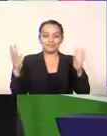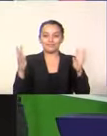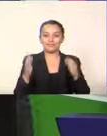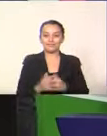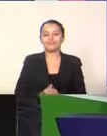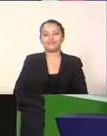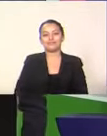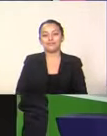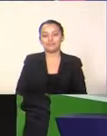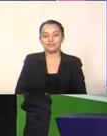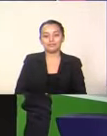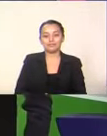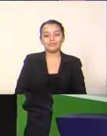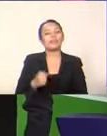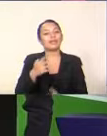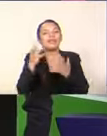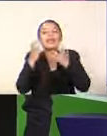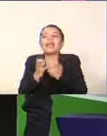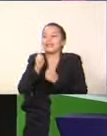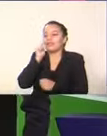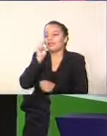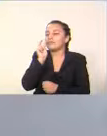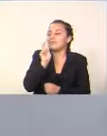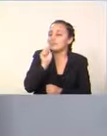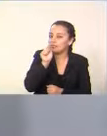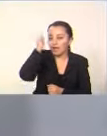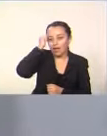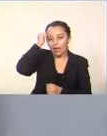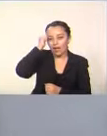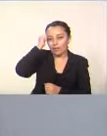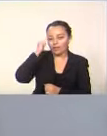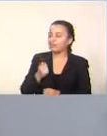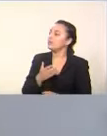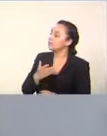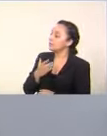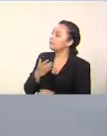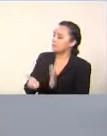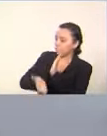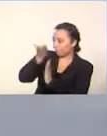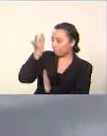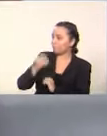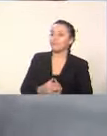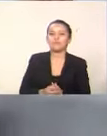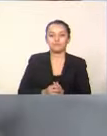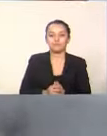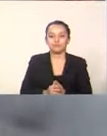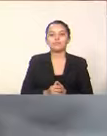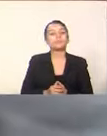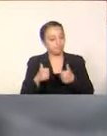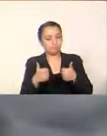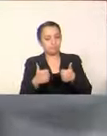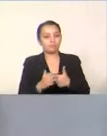Alejandra, quiero ver si realmente aprendiste. Ahora te voy a poner una quizás un poquito más difícil. Bien, acepto el reto. Muy